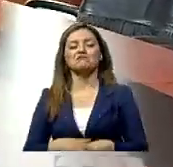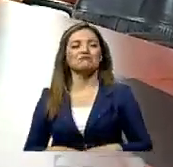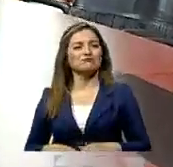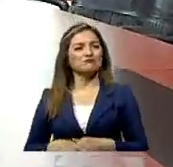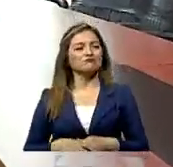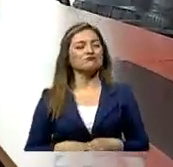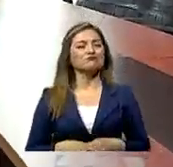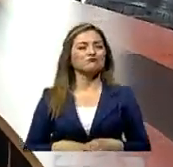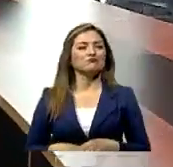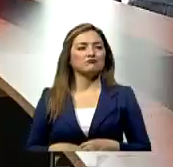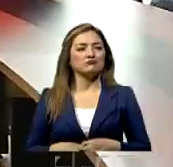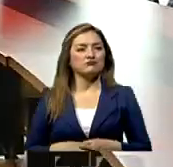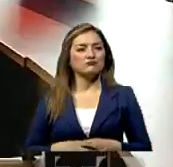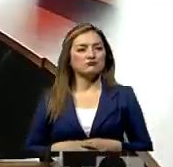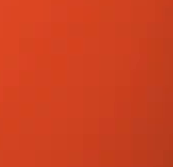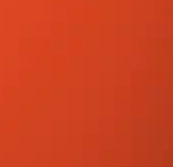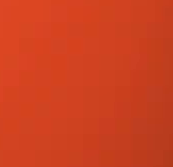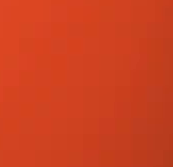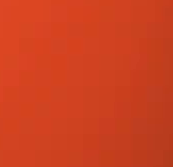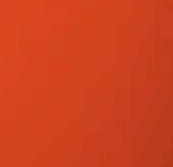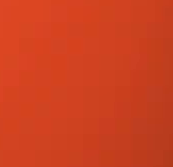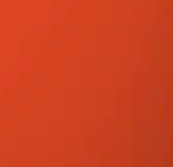quito- stephanie para las 24 horas